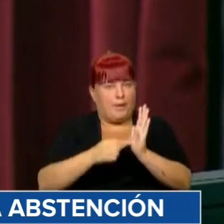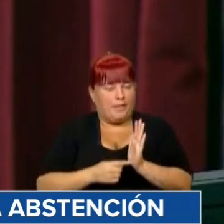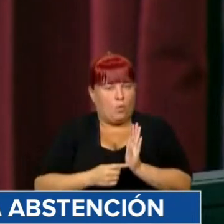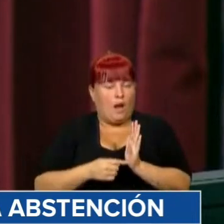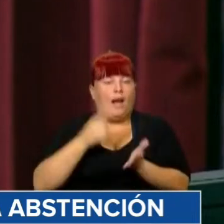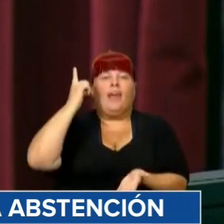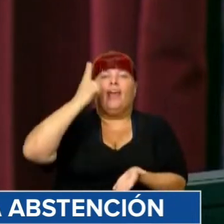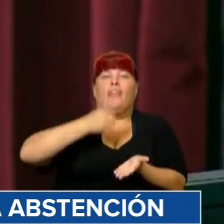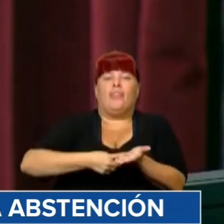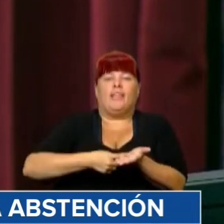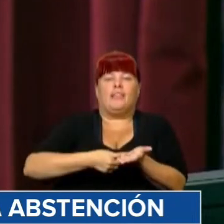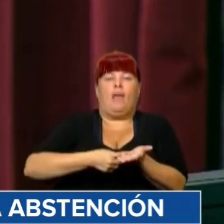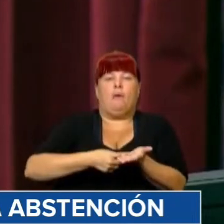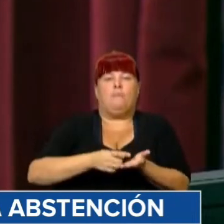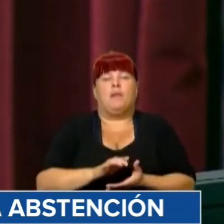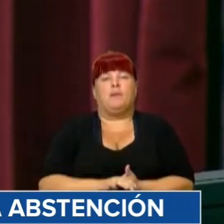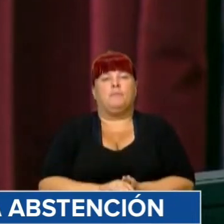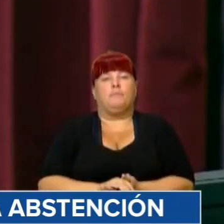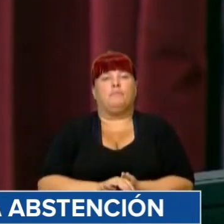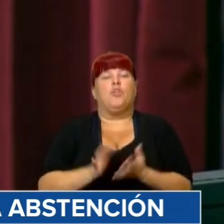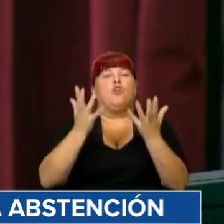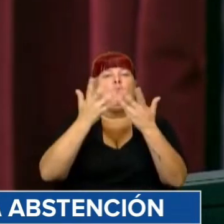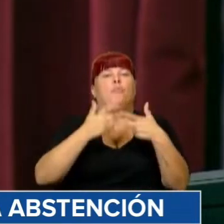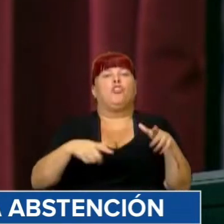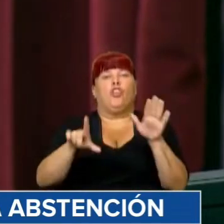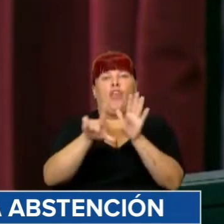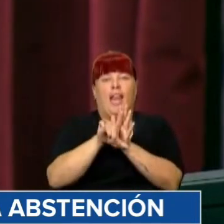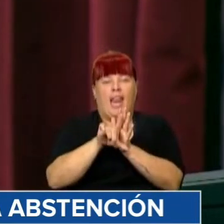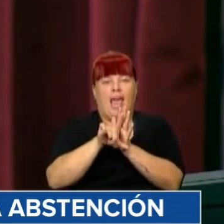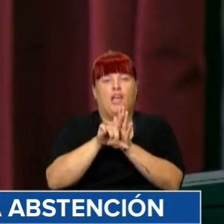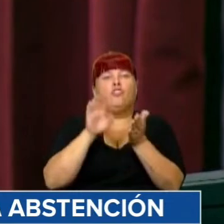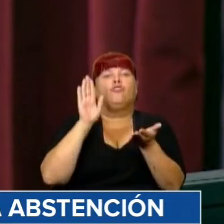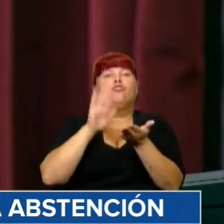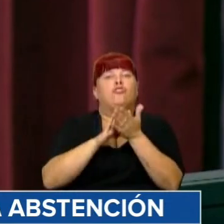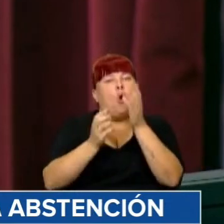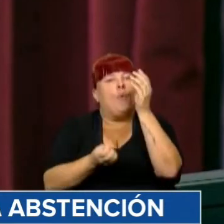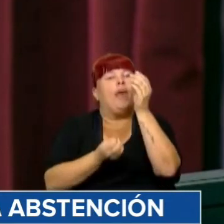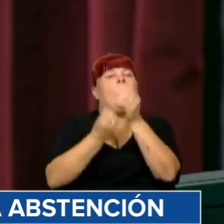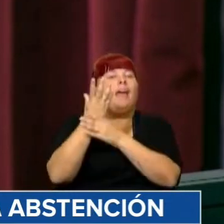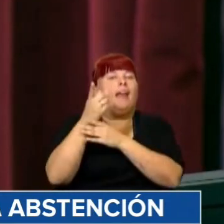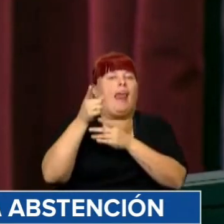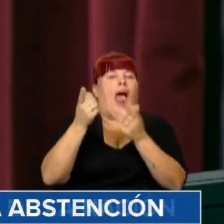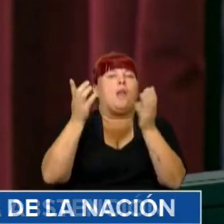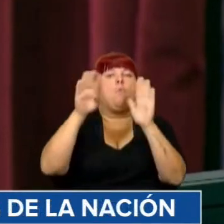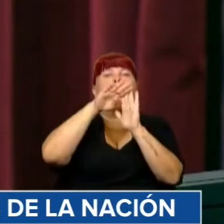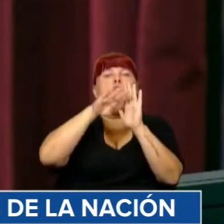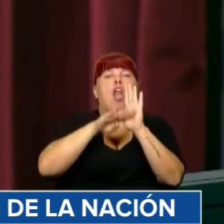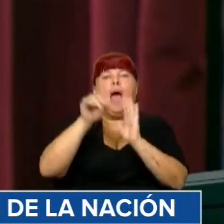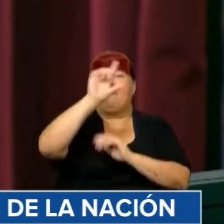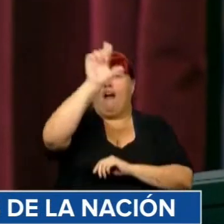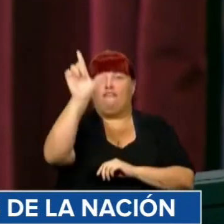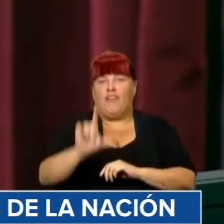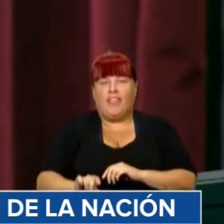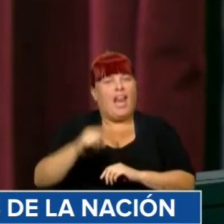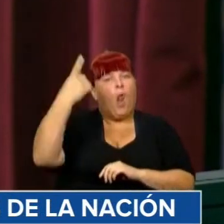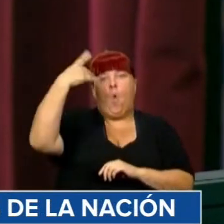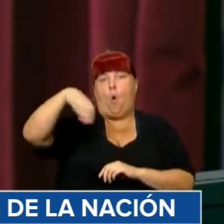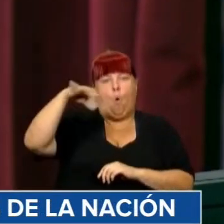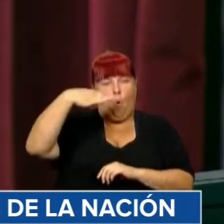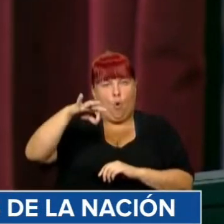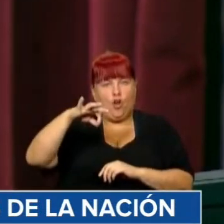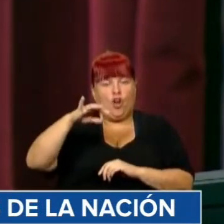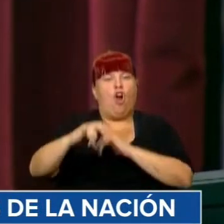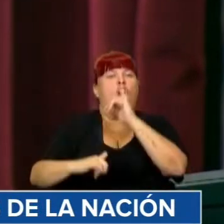el dictamen recaído en el proyecto de ley sobre creación del Programa Federal Único